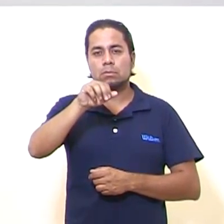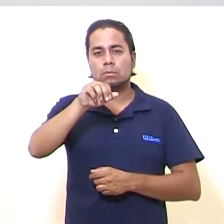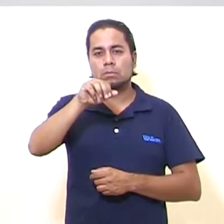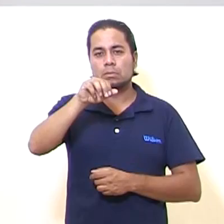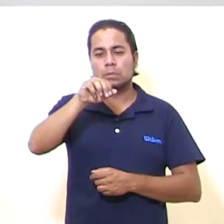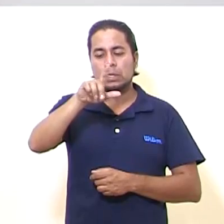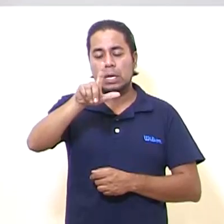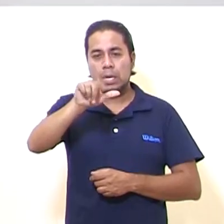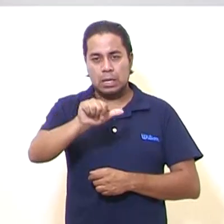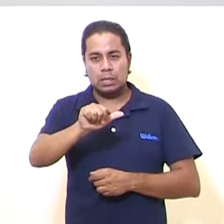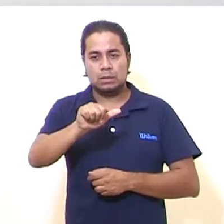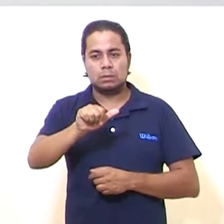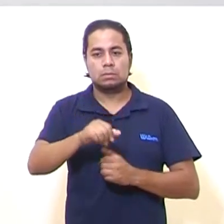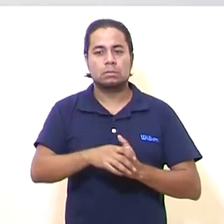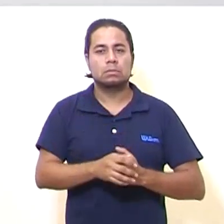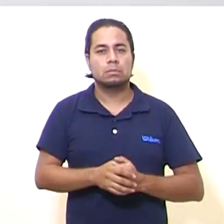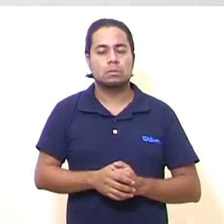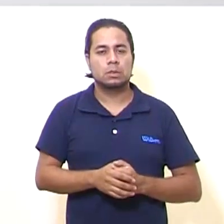intercala